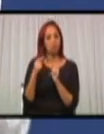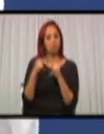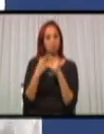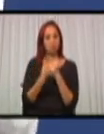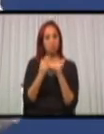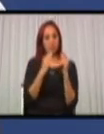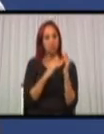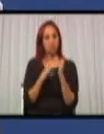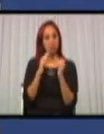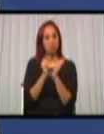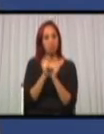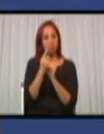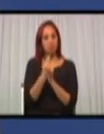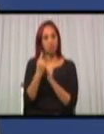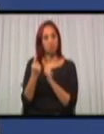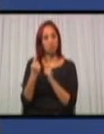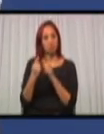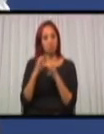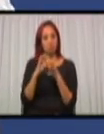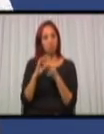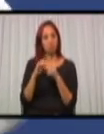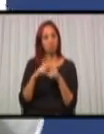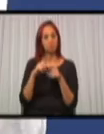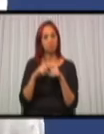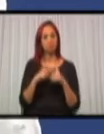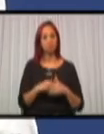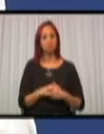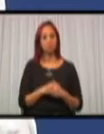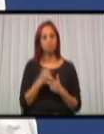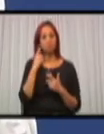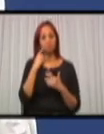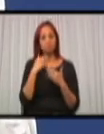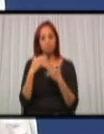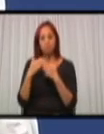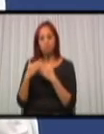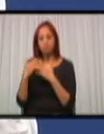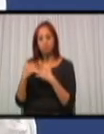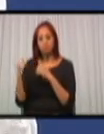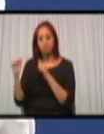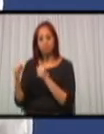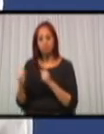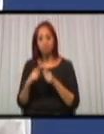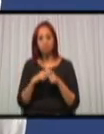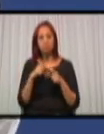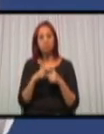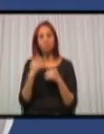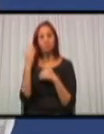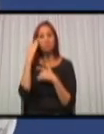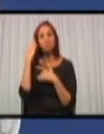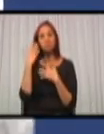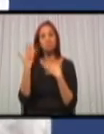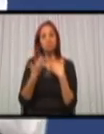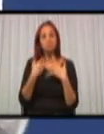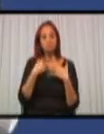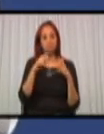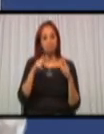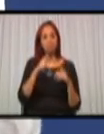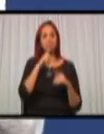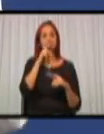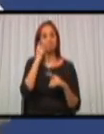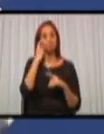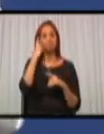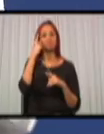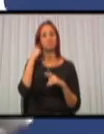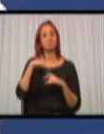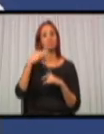organizados, con cada uno de los mateños, que se acerquen a la municipalidad y que sepan que tiene una persona que los entiende,